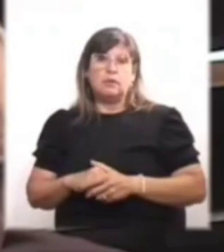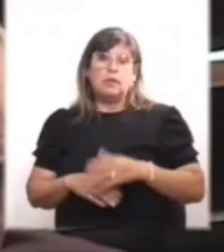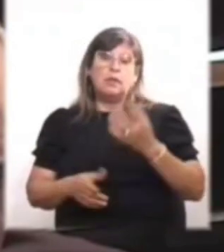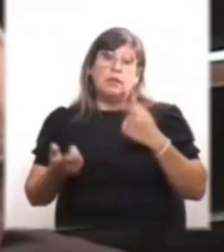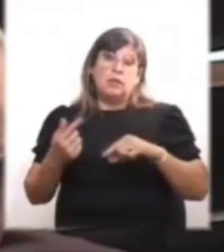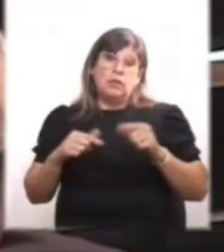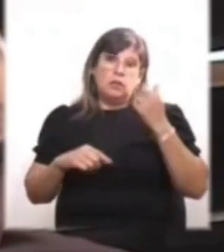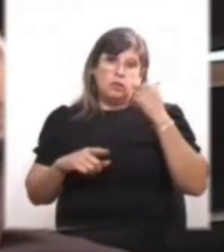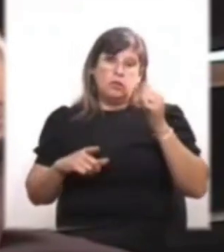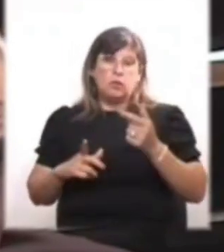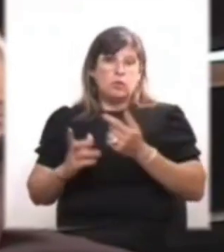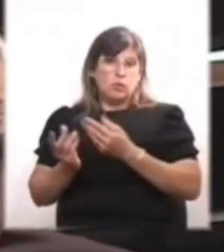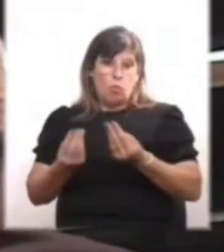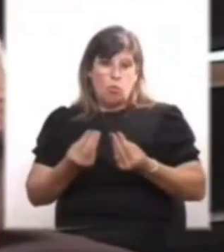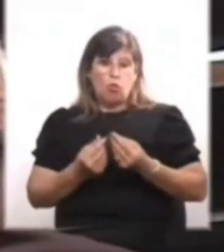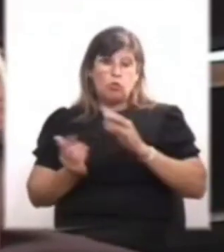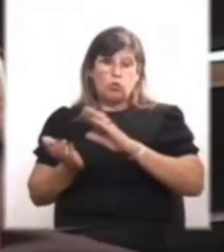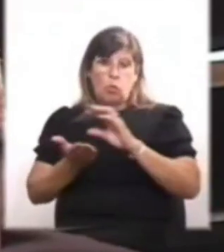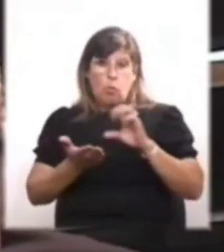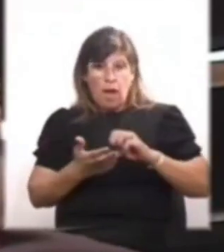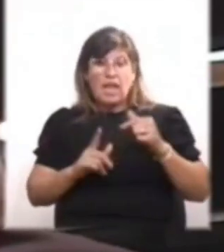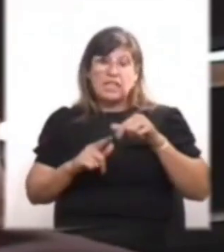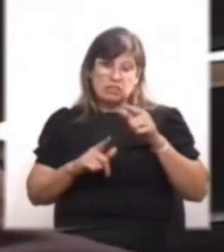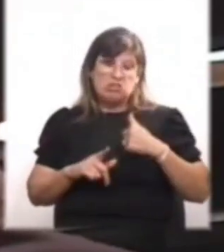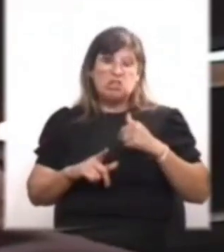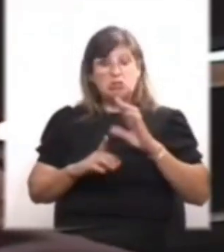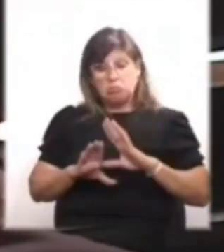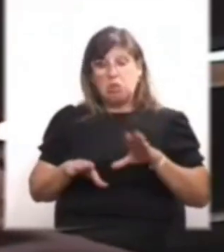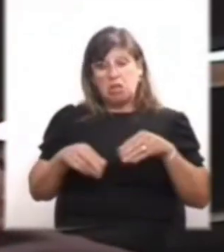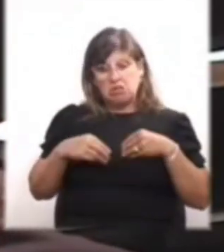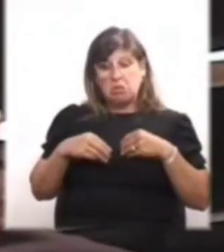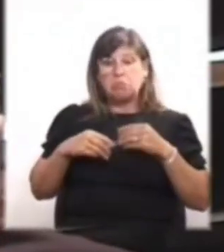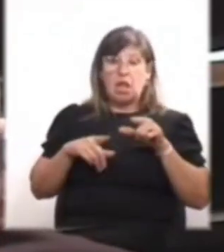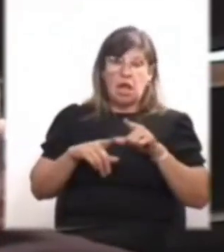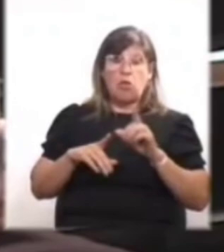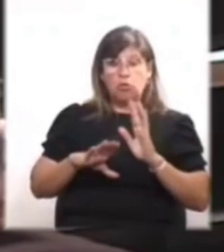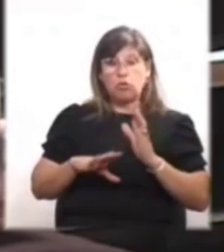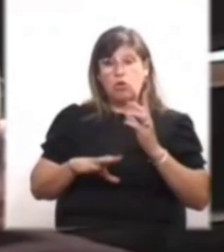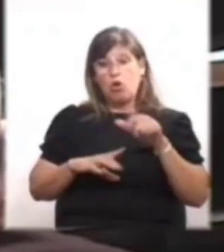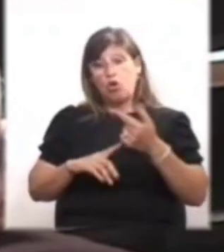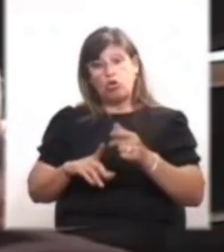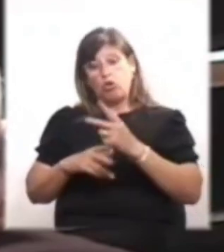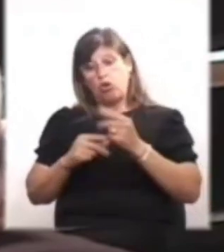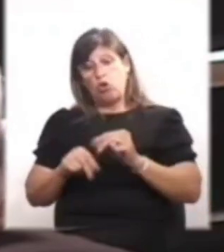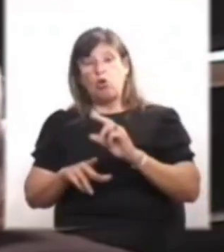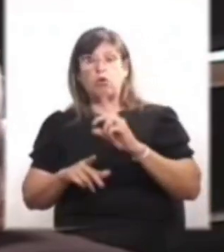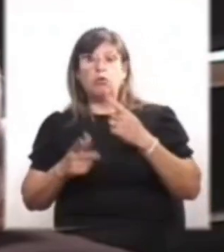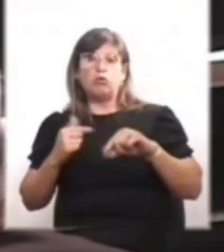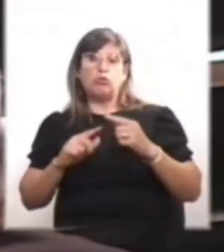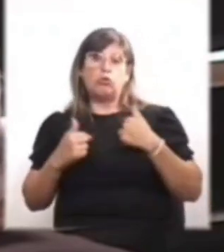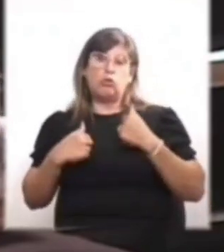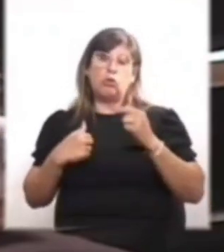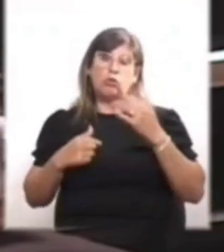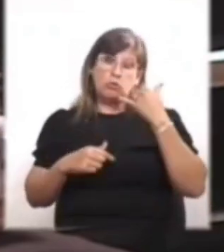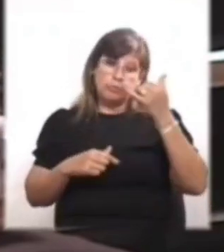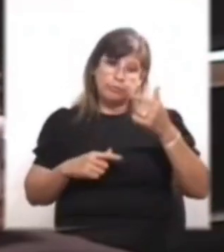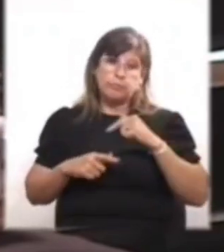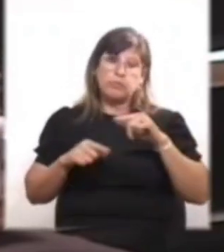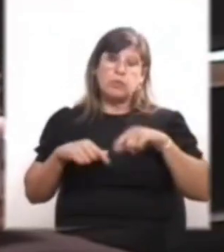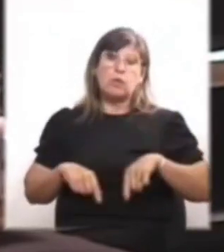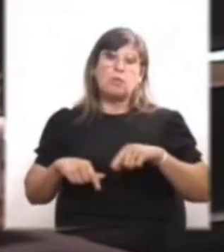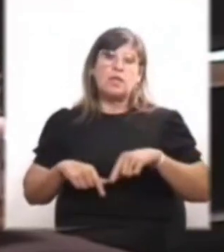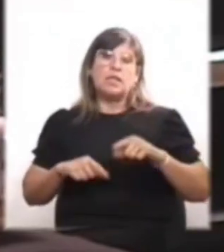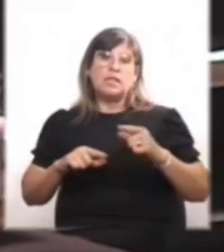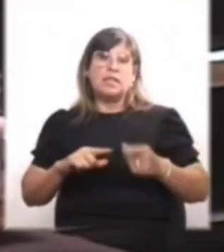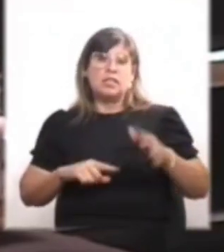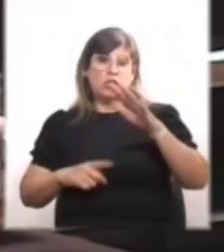puesto que en muchos países han adoptado el manejo y otros no. En ese sentido nos hemos comunicado con el señor ministro de Ambiente para